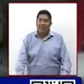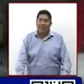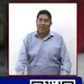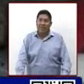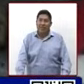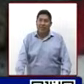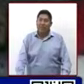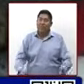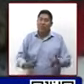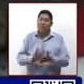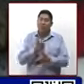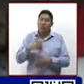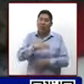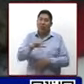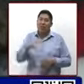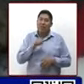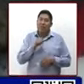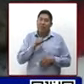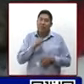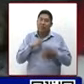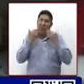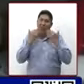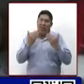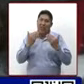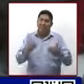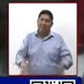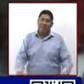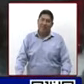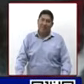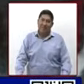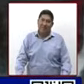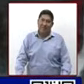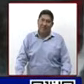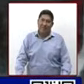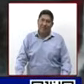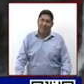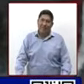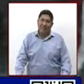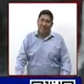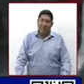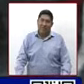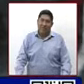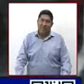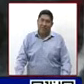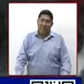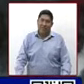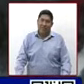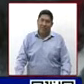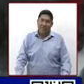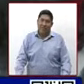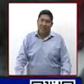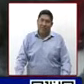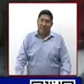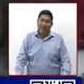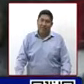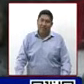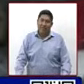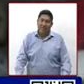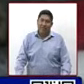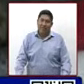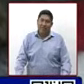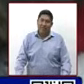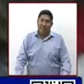Este será su nuevo hogar. El agradecimiento es profundo. Mire el amor que le tiene a su cachorrito.